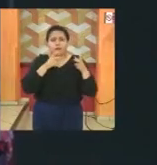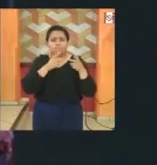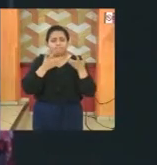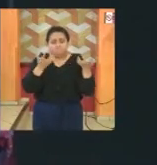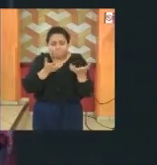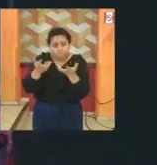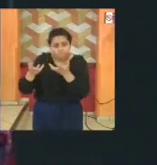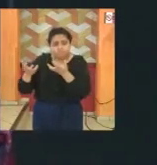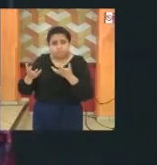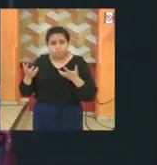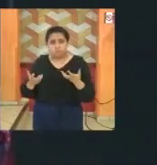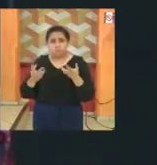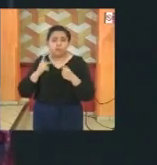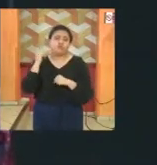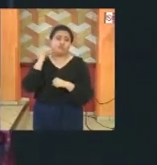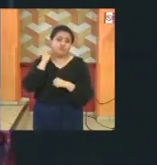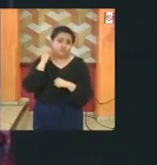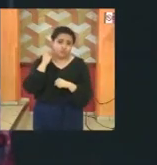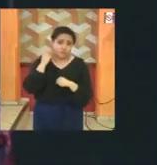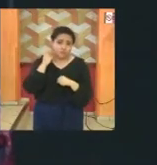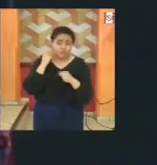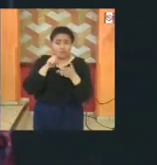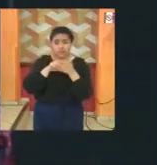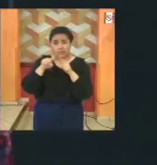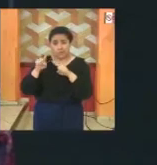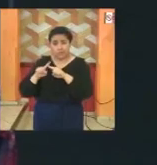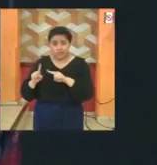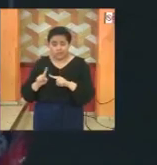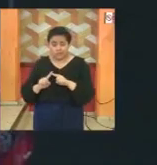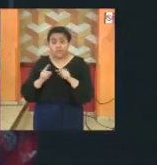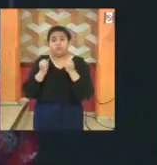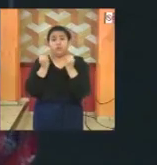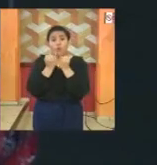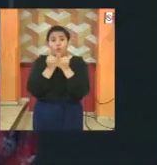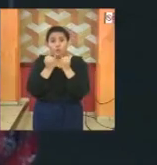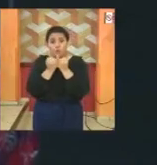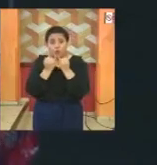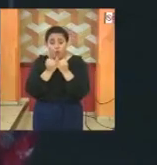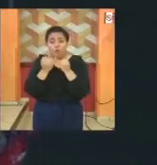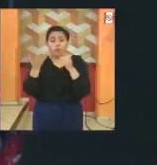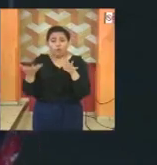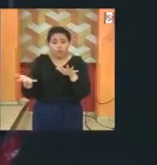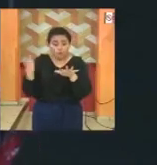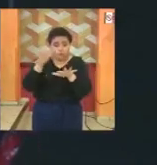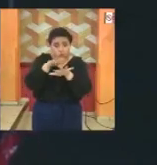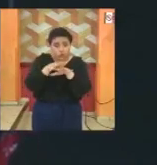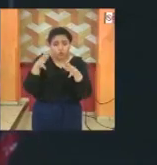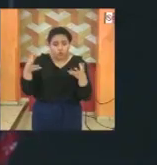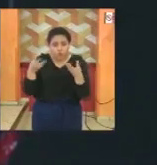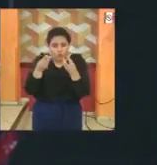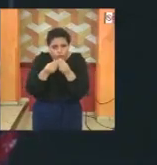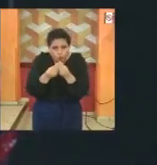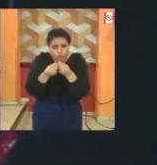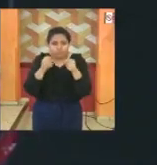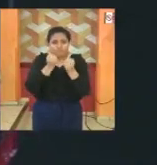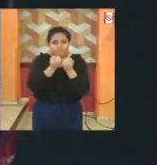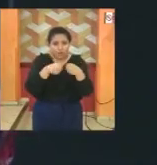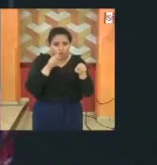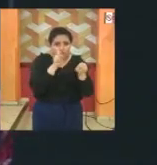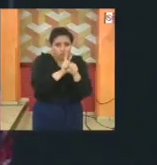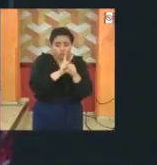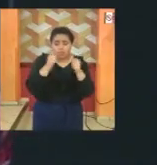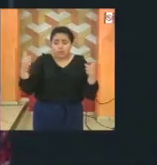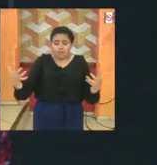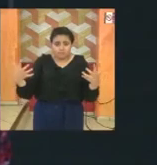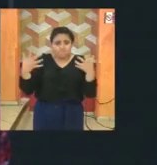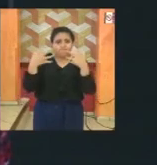justicia electoral para garantizarlos y fortalecer la difusión de la accesibilidad a esta en la tutela y protección de